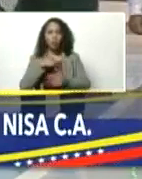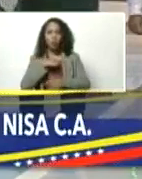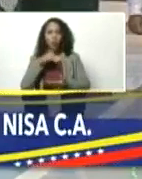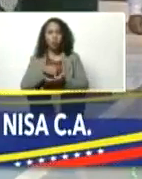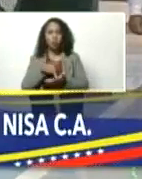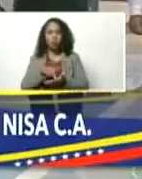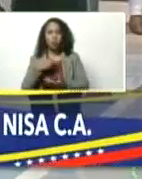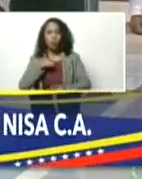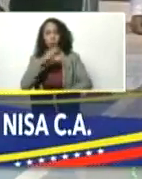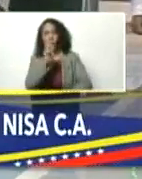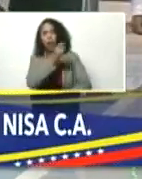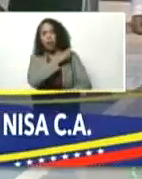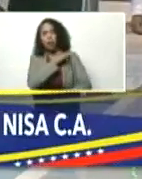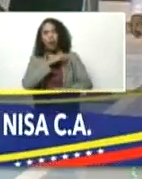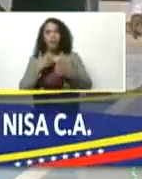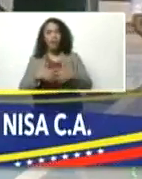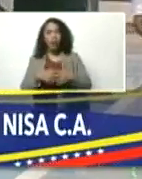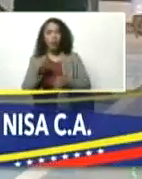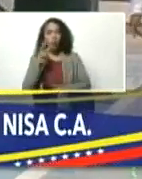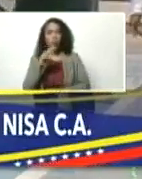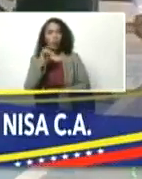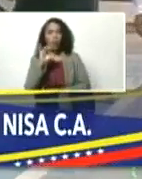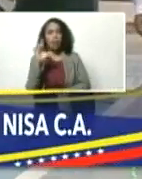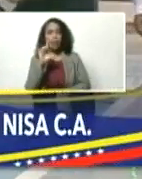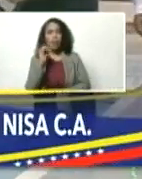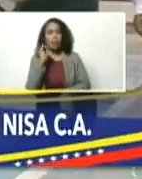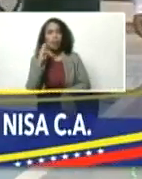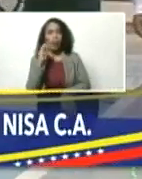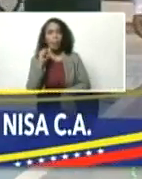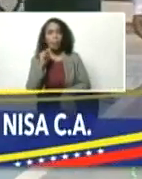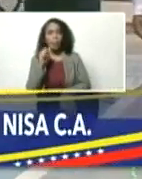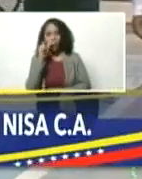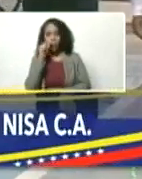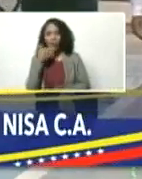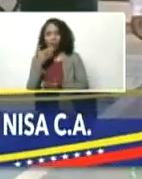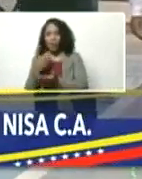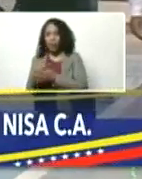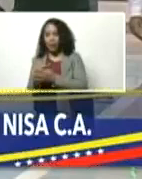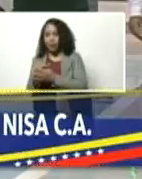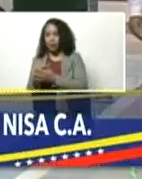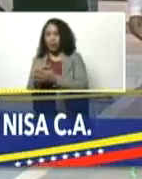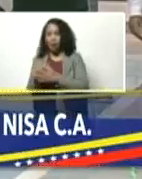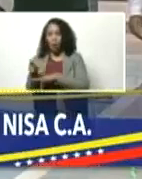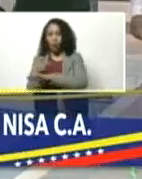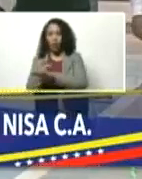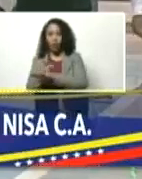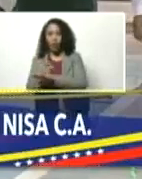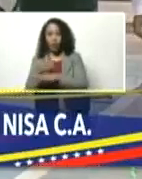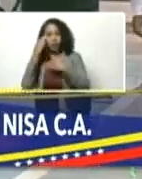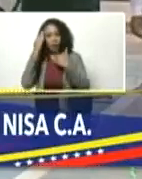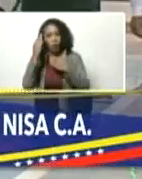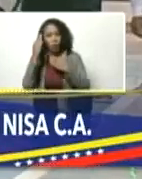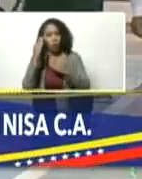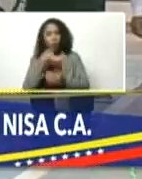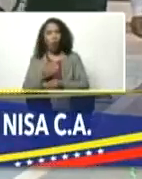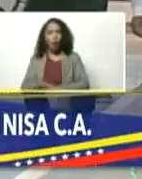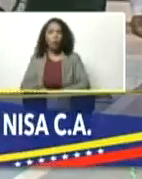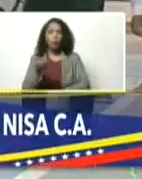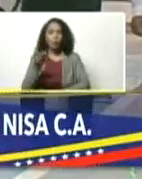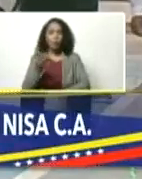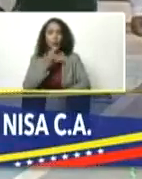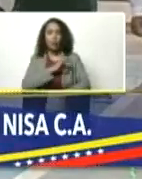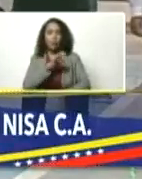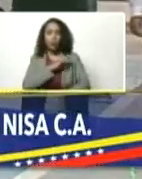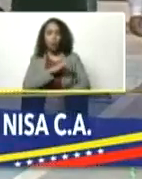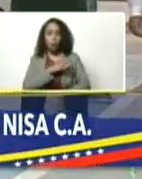gerente de la planta, William Deroy. Gracias, ciudadano gobernador. un saludo cordial, señor presidente,